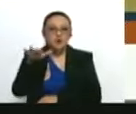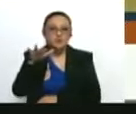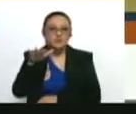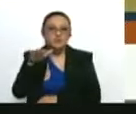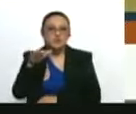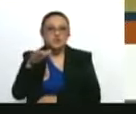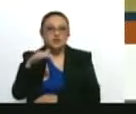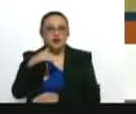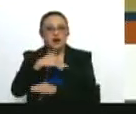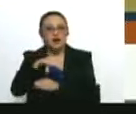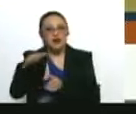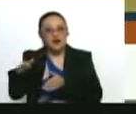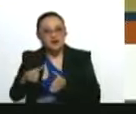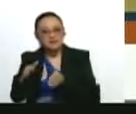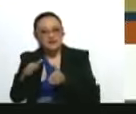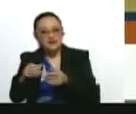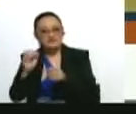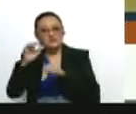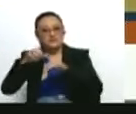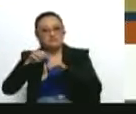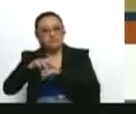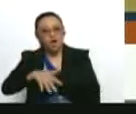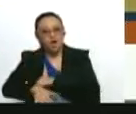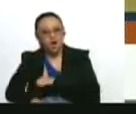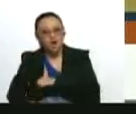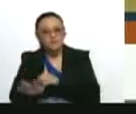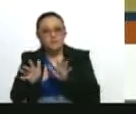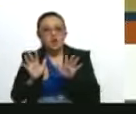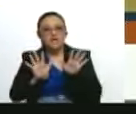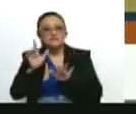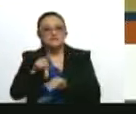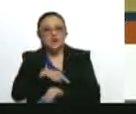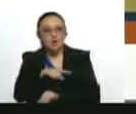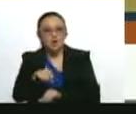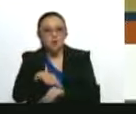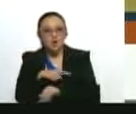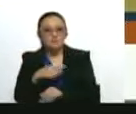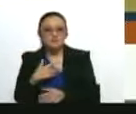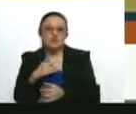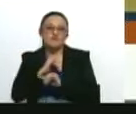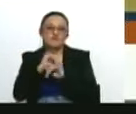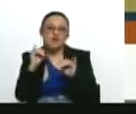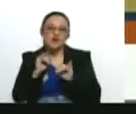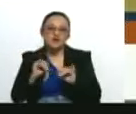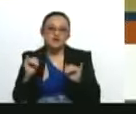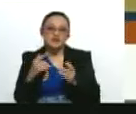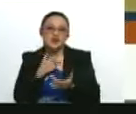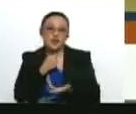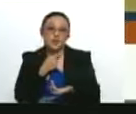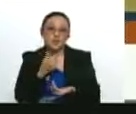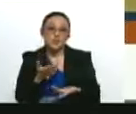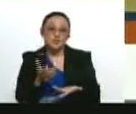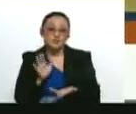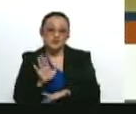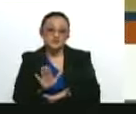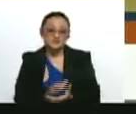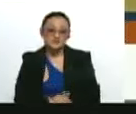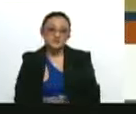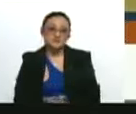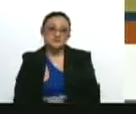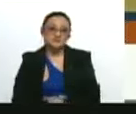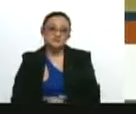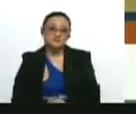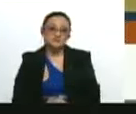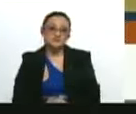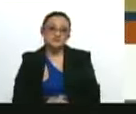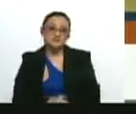se había caído. Y métase por aquí y métase por allá, como 15 horas. Pero feliz, porque esto uno le encanta, a uno le gusta esto.